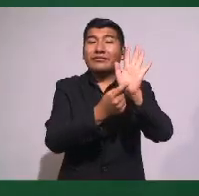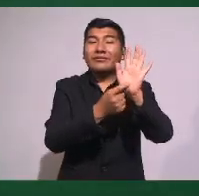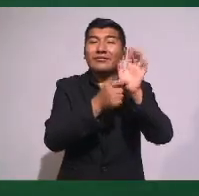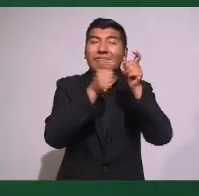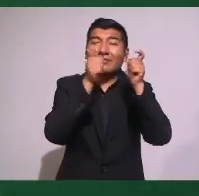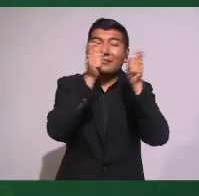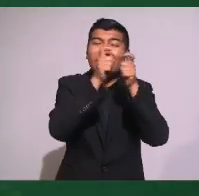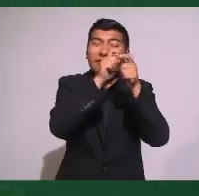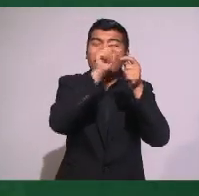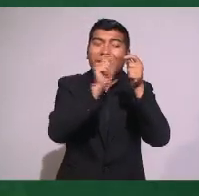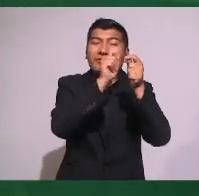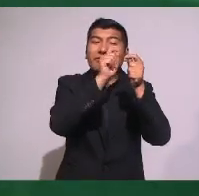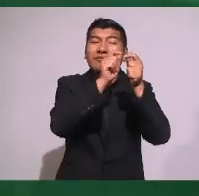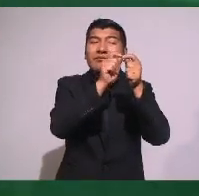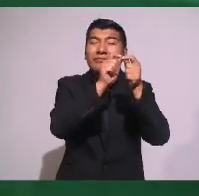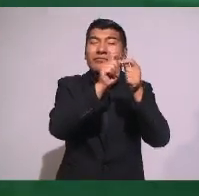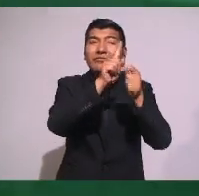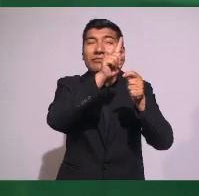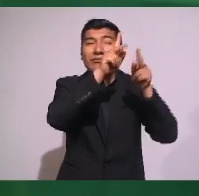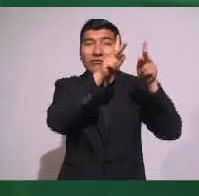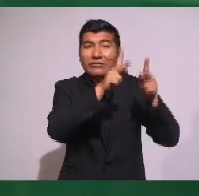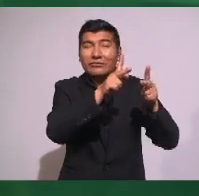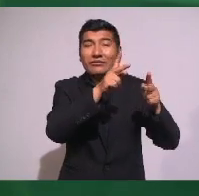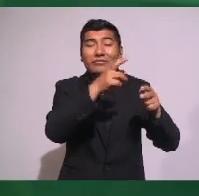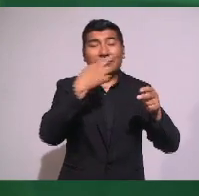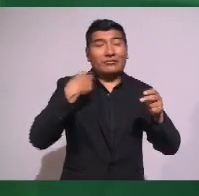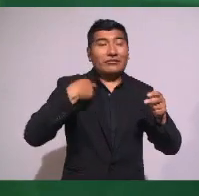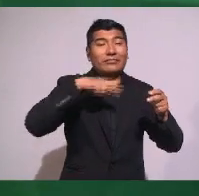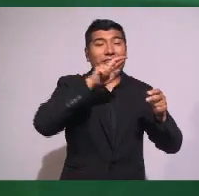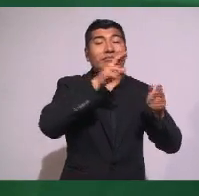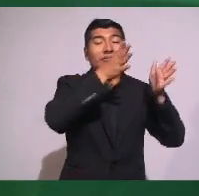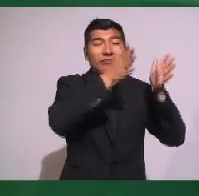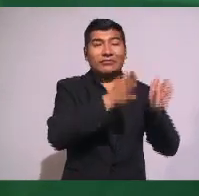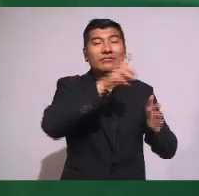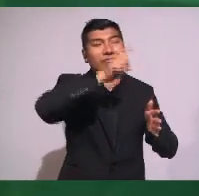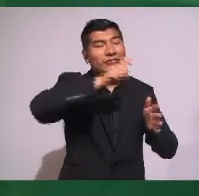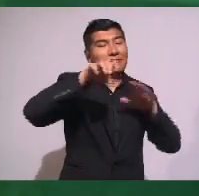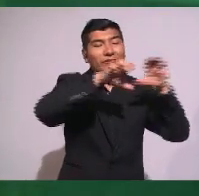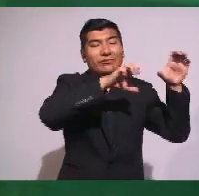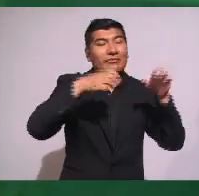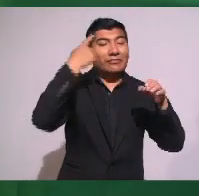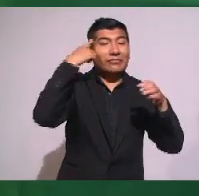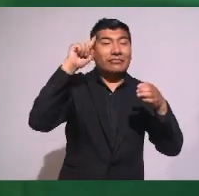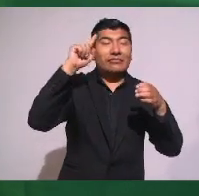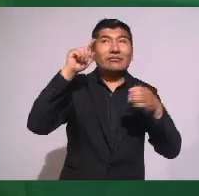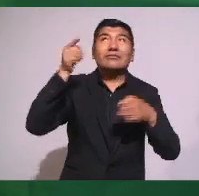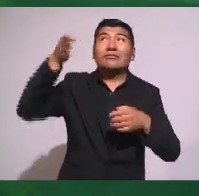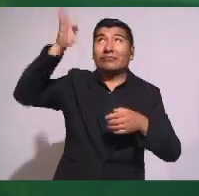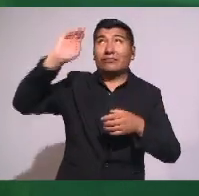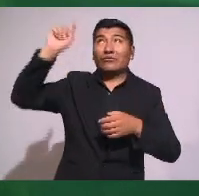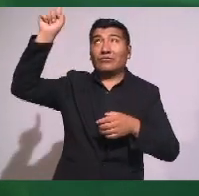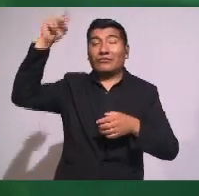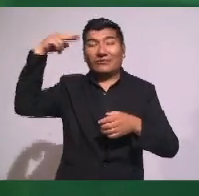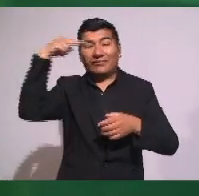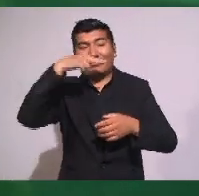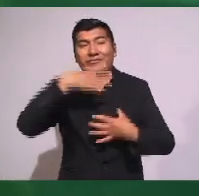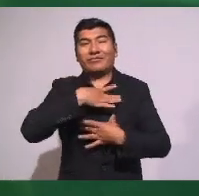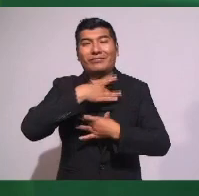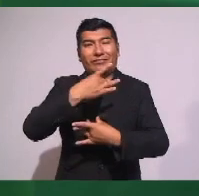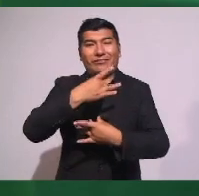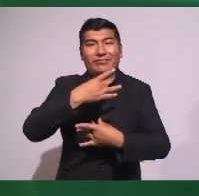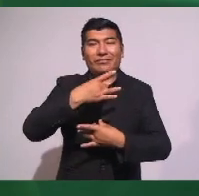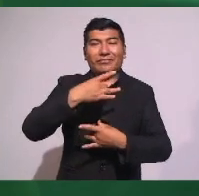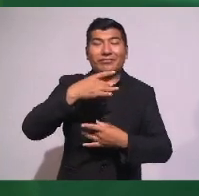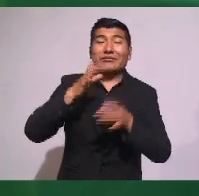más mínimo lo que una persona religiosa tenía que hacer para agradar a Dios. A Jesús